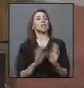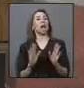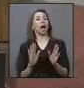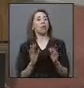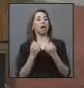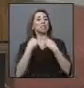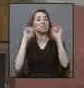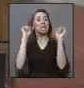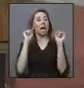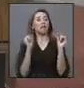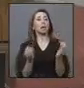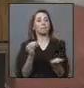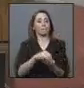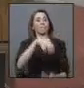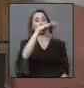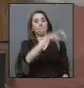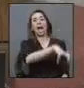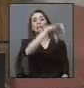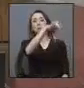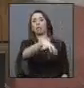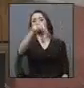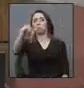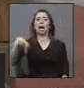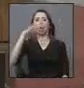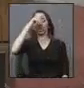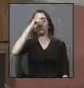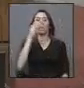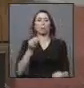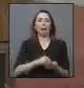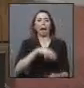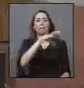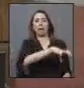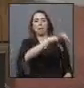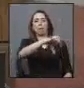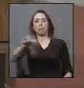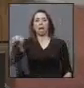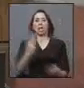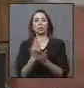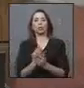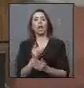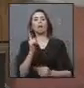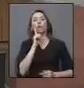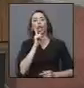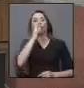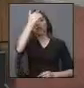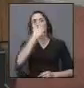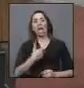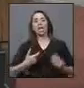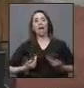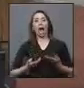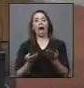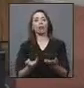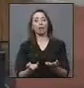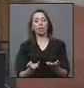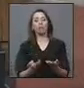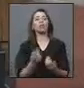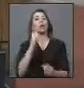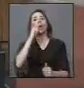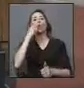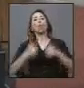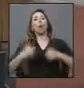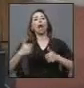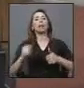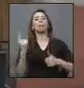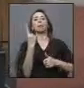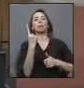Nada ganamos con tener más hospitales, más escuelas, si no tenemos gente que los atienda. Aquí es una cuestión de lógica, es el huevo o la